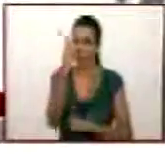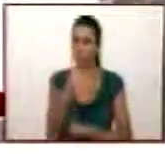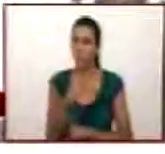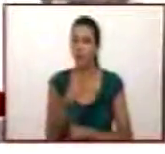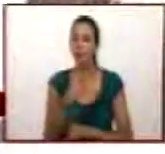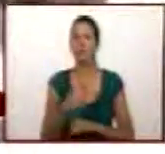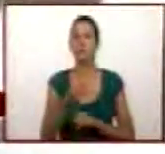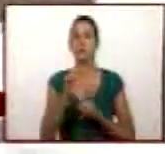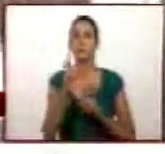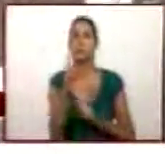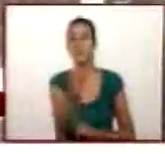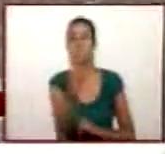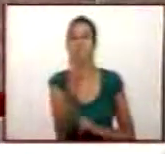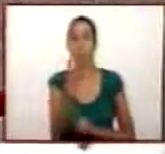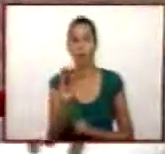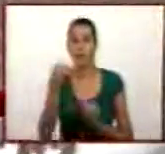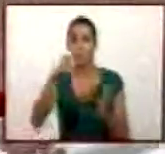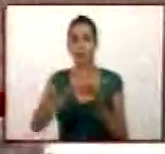bolívares